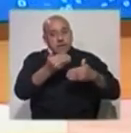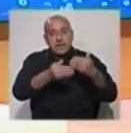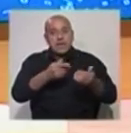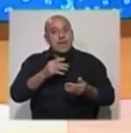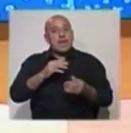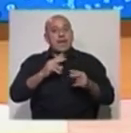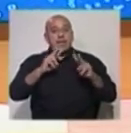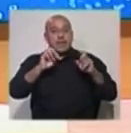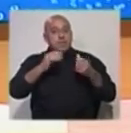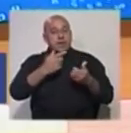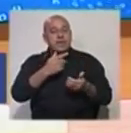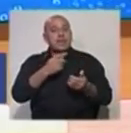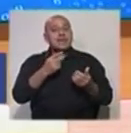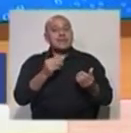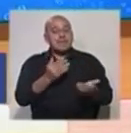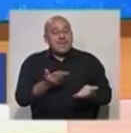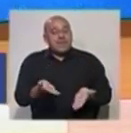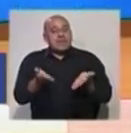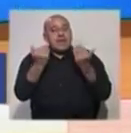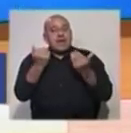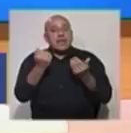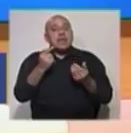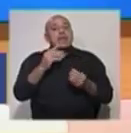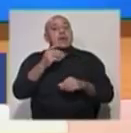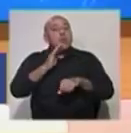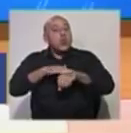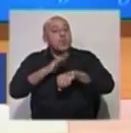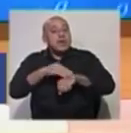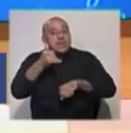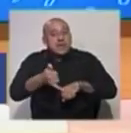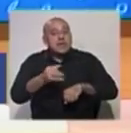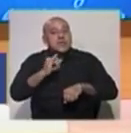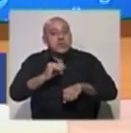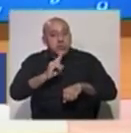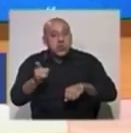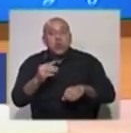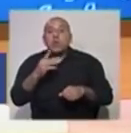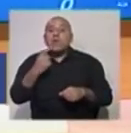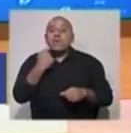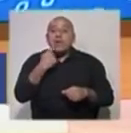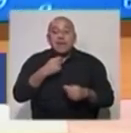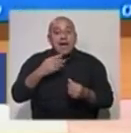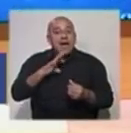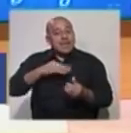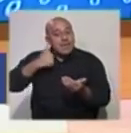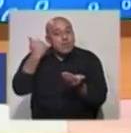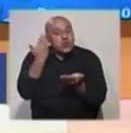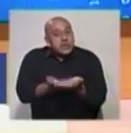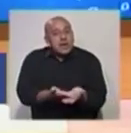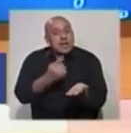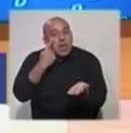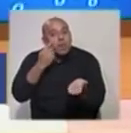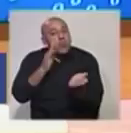de la presunción de inocencia. Nadie es culpable hasta que se demuestre con pruebas efectivas y